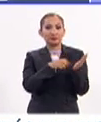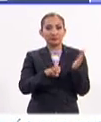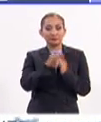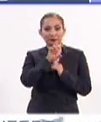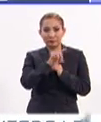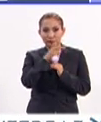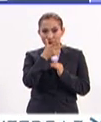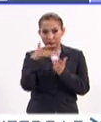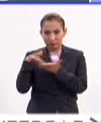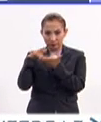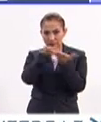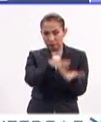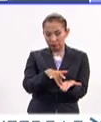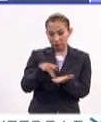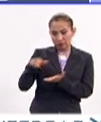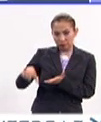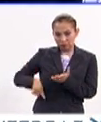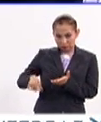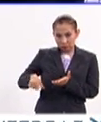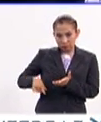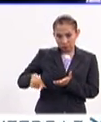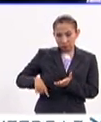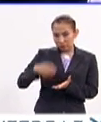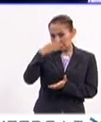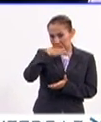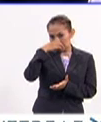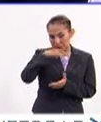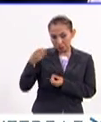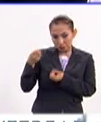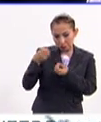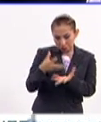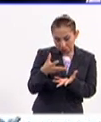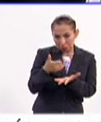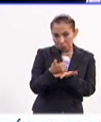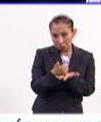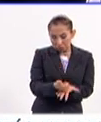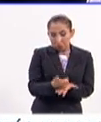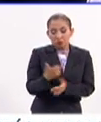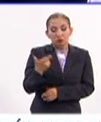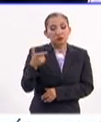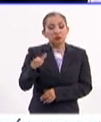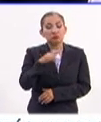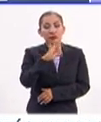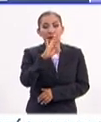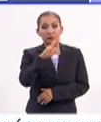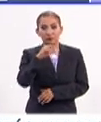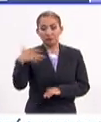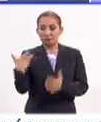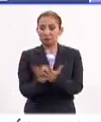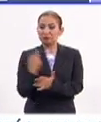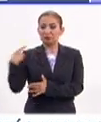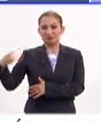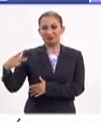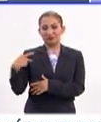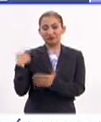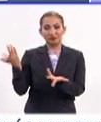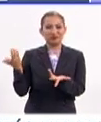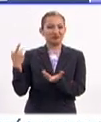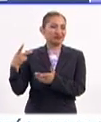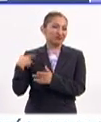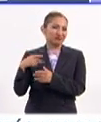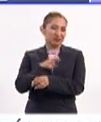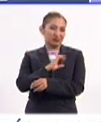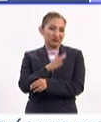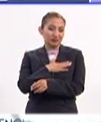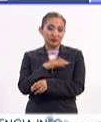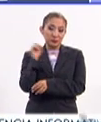1938 con un apoyo del gobierno de México, y cuando Franco gana ya definitivamente la batalla,